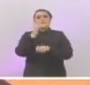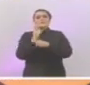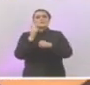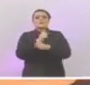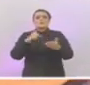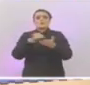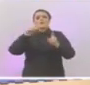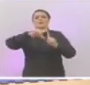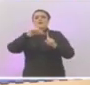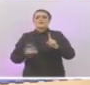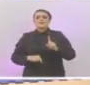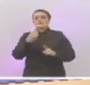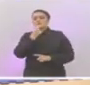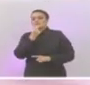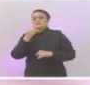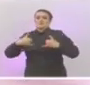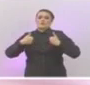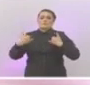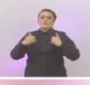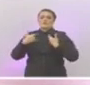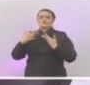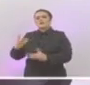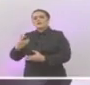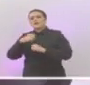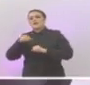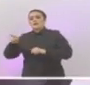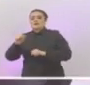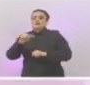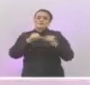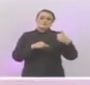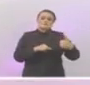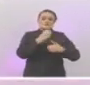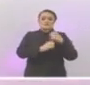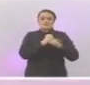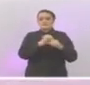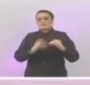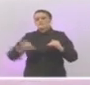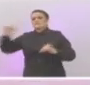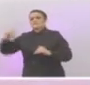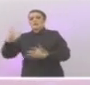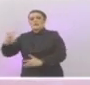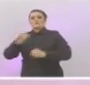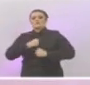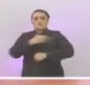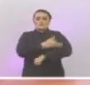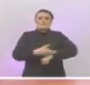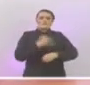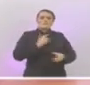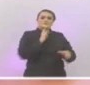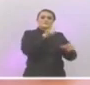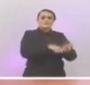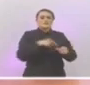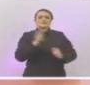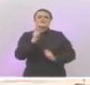lugar nacional en la adopción de adolescentes, niñas y niños mayores de 6 años de edad. Una esperanza para formar y